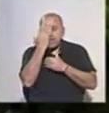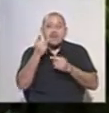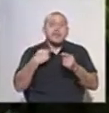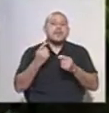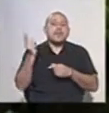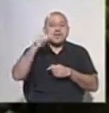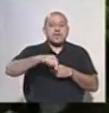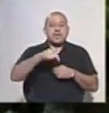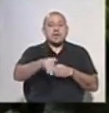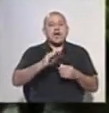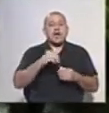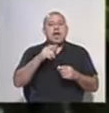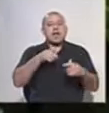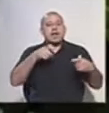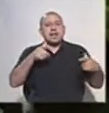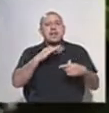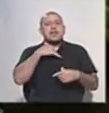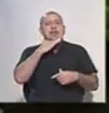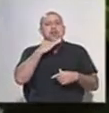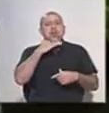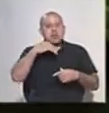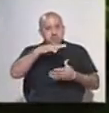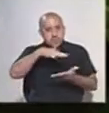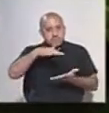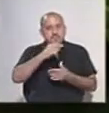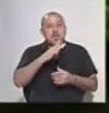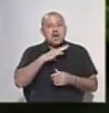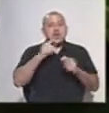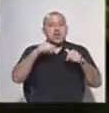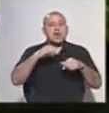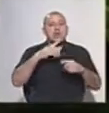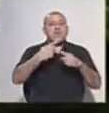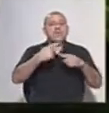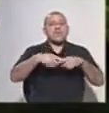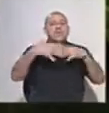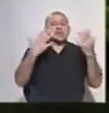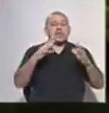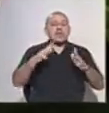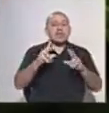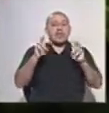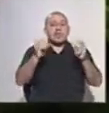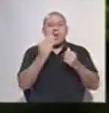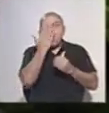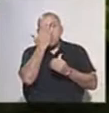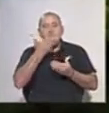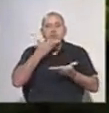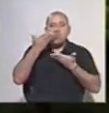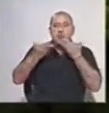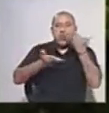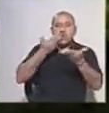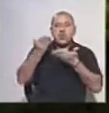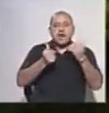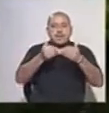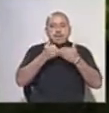aquí hasta el Monumental de la Costa. Hoy se da la particularidad de que hay un festival de murgas, está a primera hora empezando en este momento su actuación la murga La